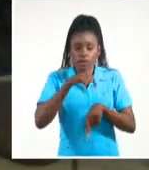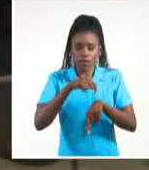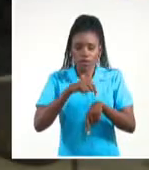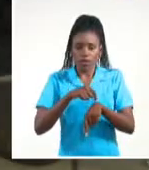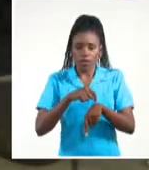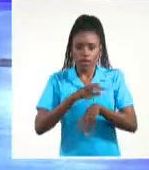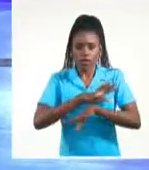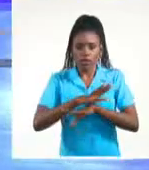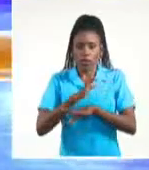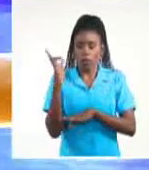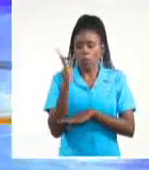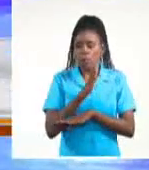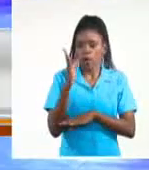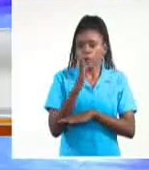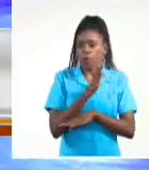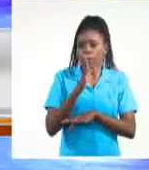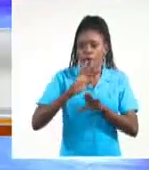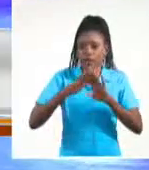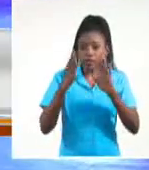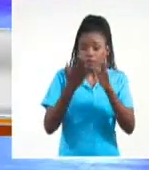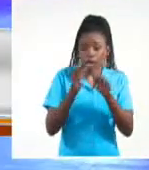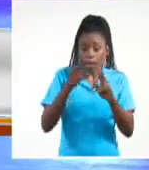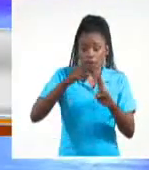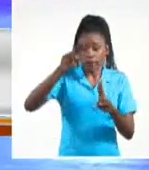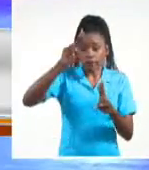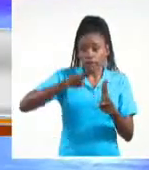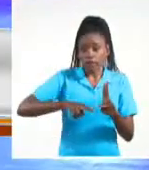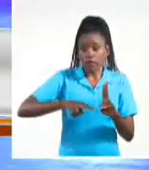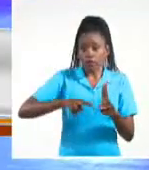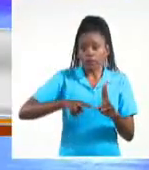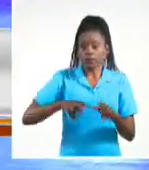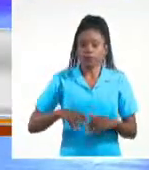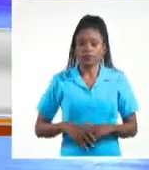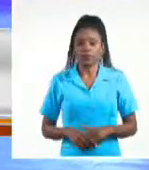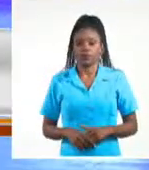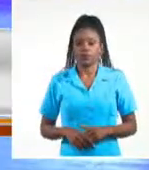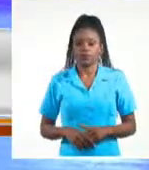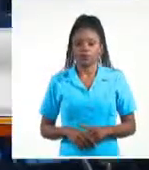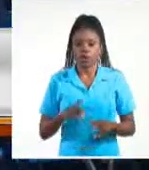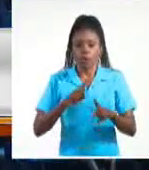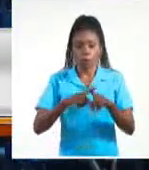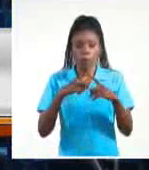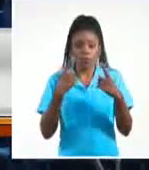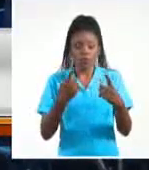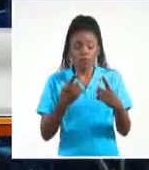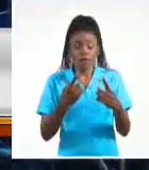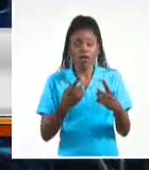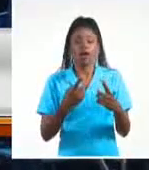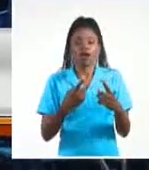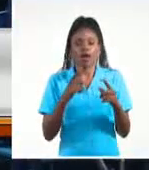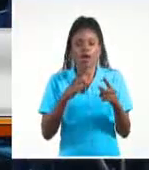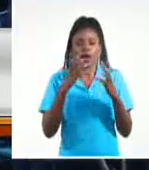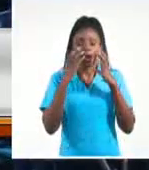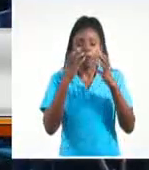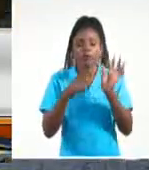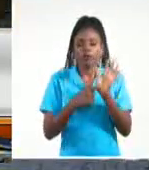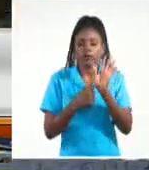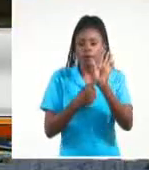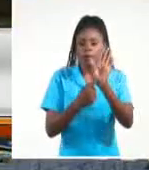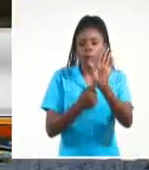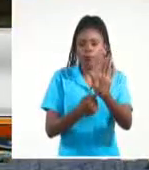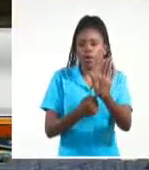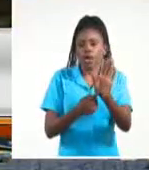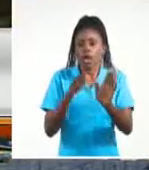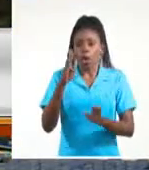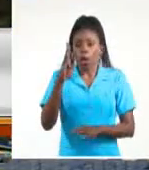sido una fiesta aquí en este teatro, porque se le ha dado la nominación que el